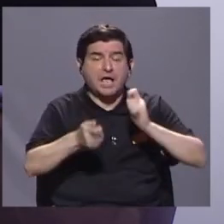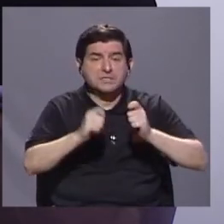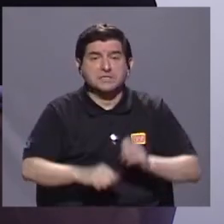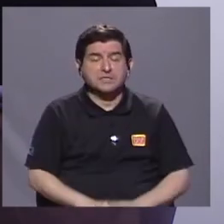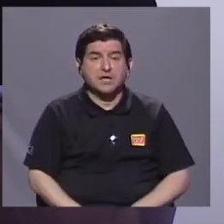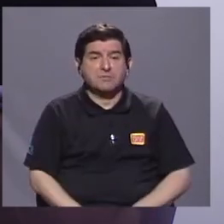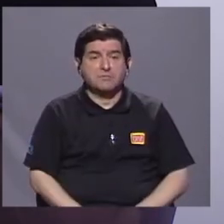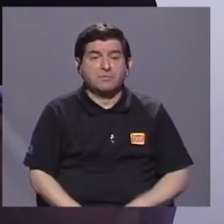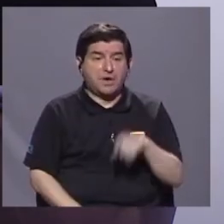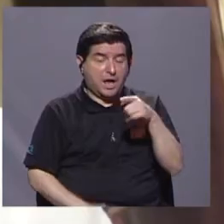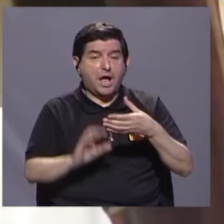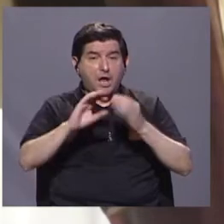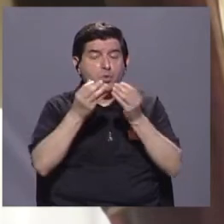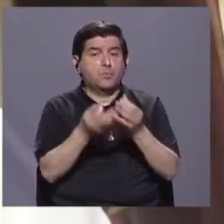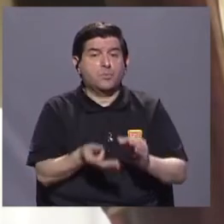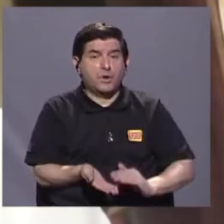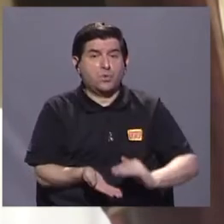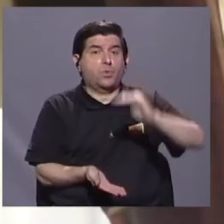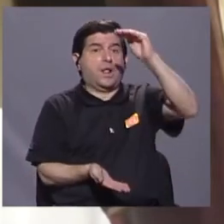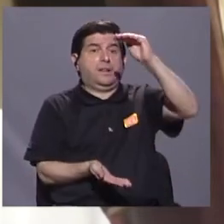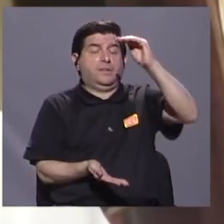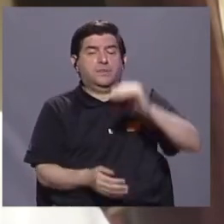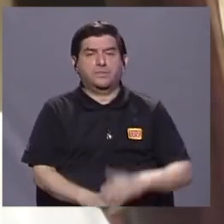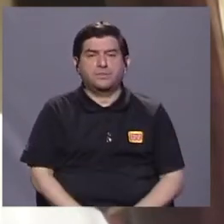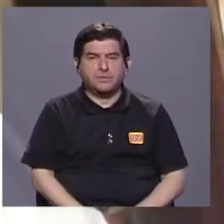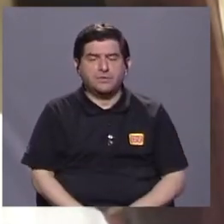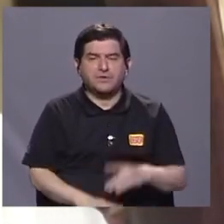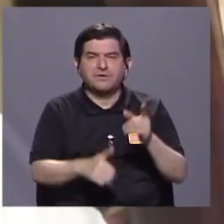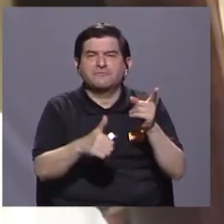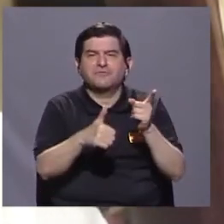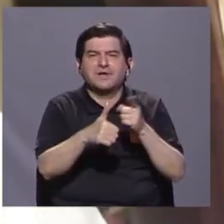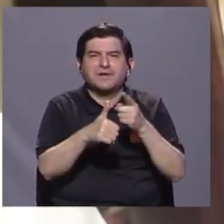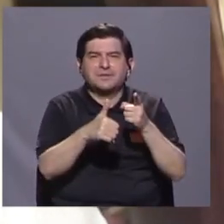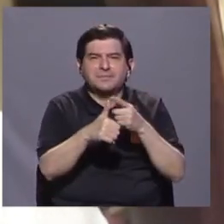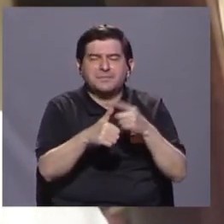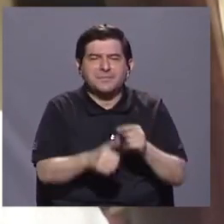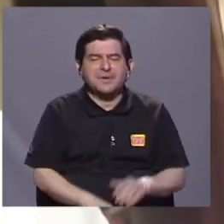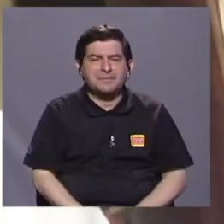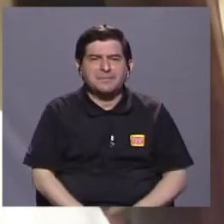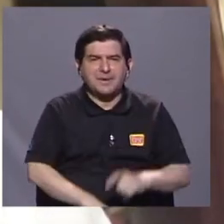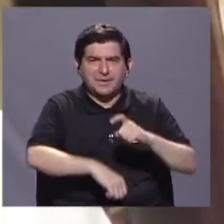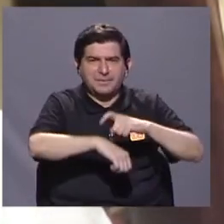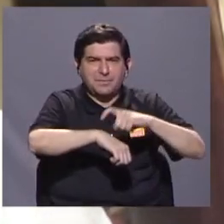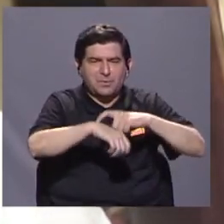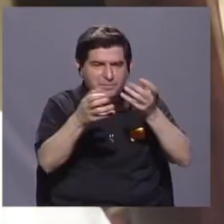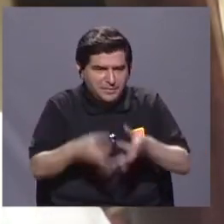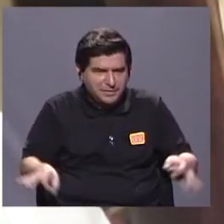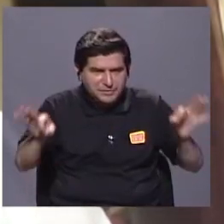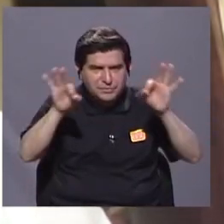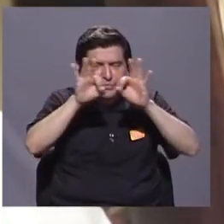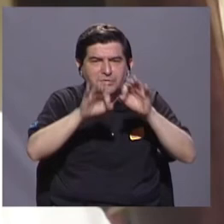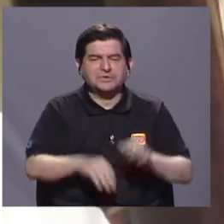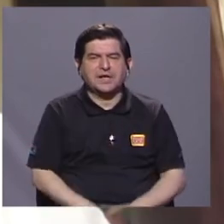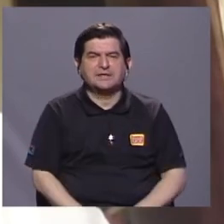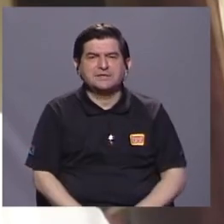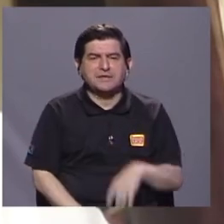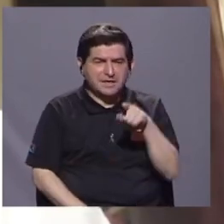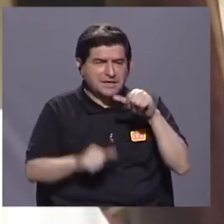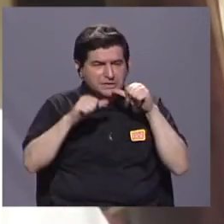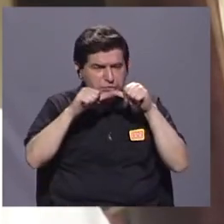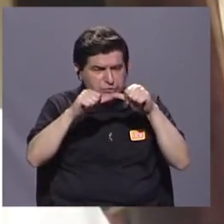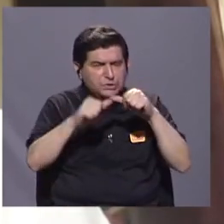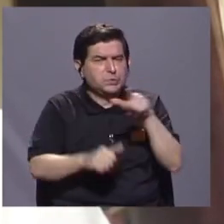pico de contagio muy alto. De acuerdo, que fue donde llegamos a este primer evento de COVID, en donde nos mantuvimos por varios